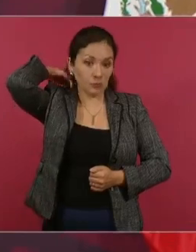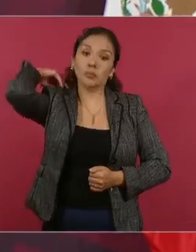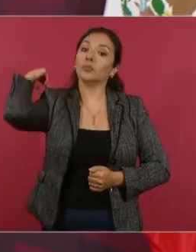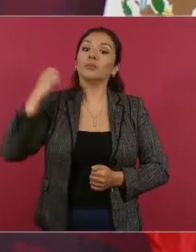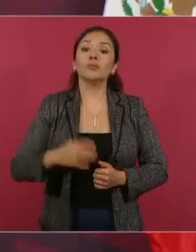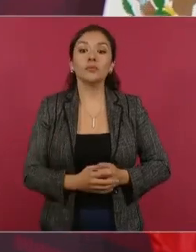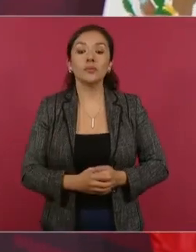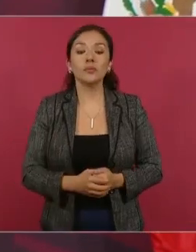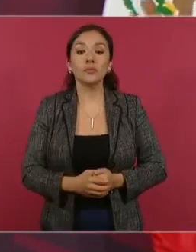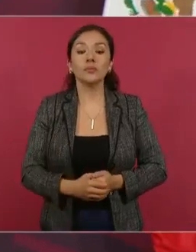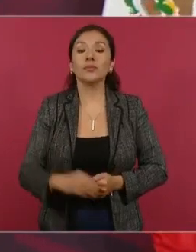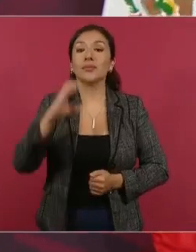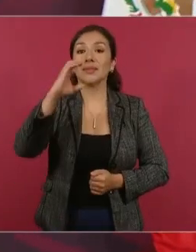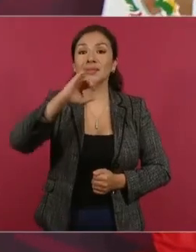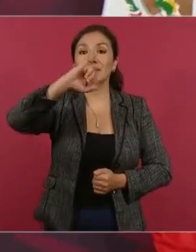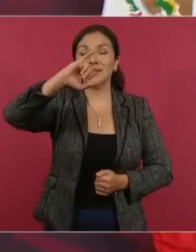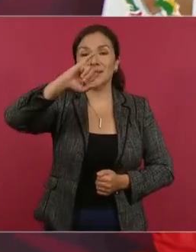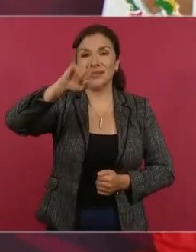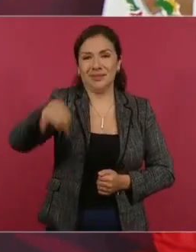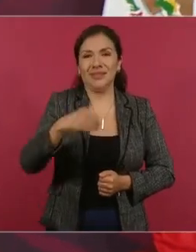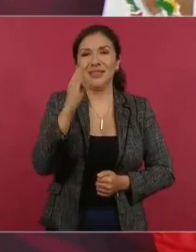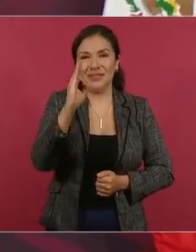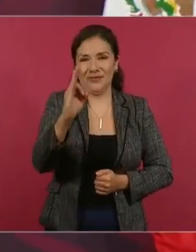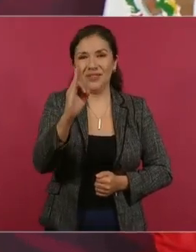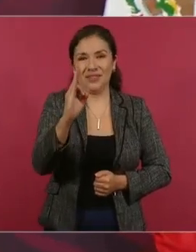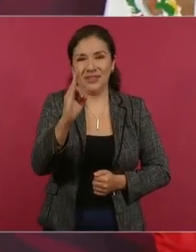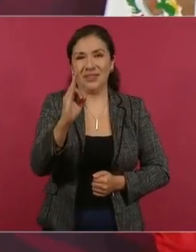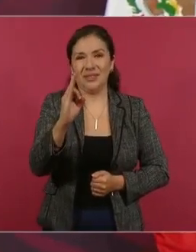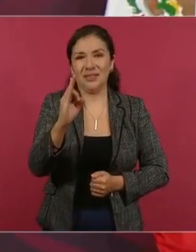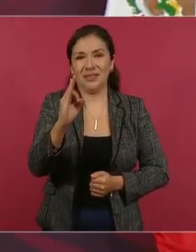el Consejo de la Judicatura